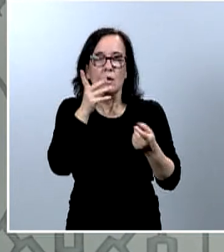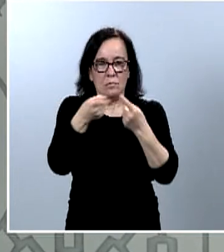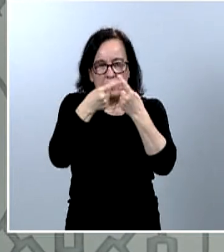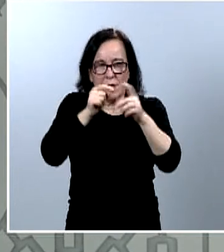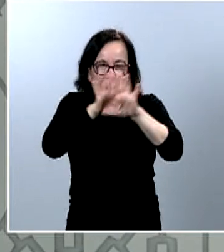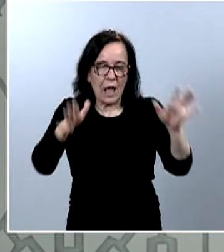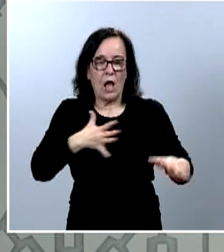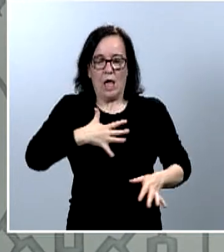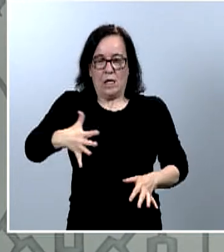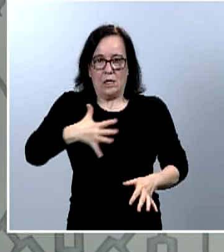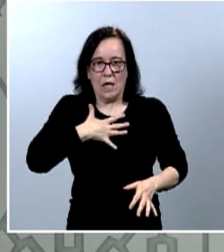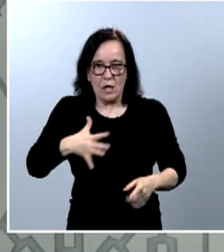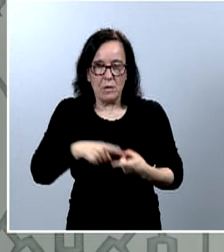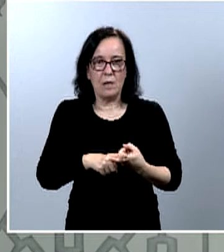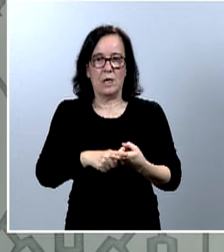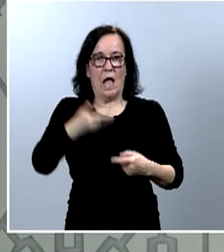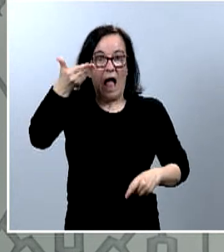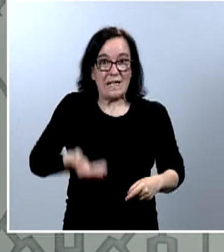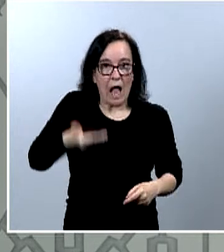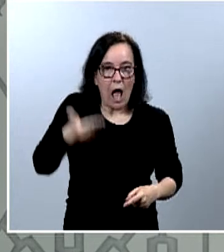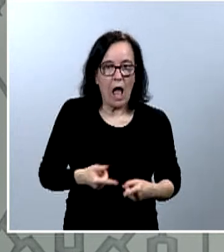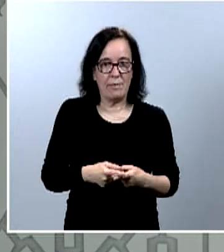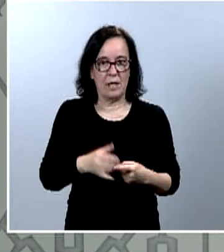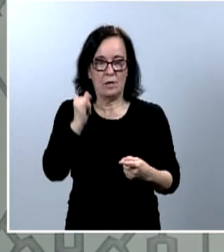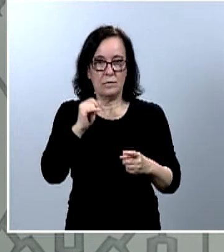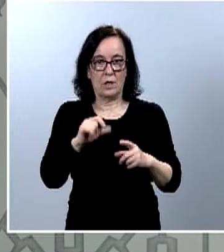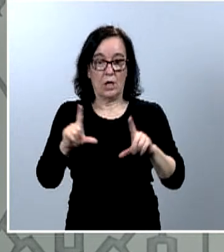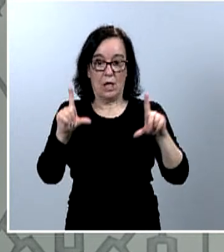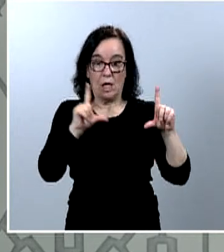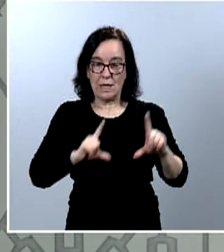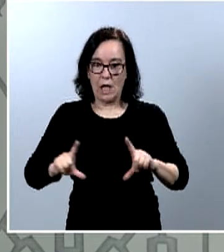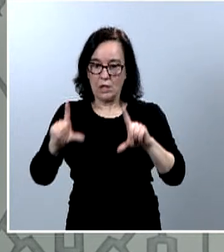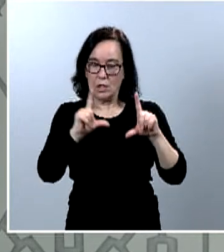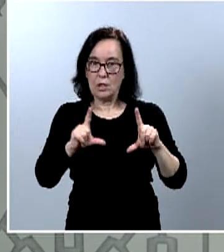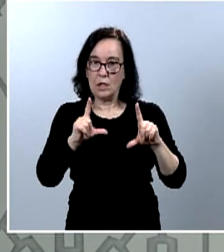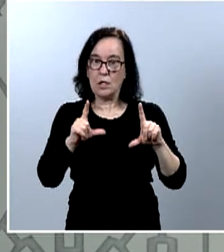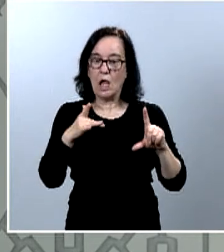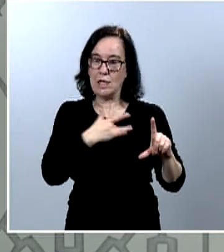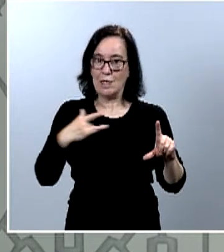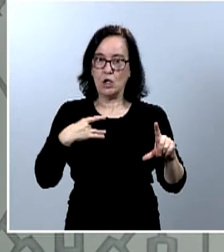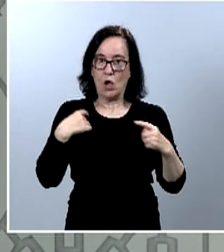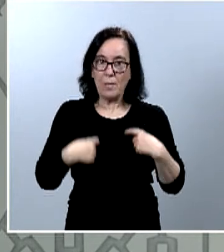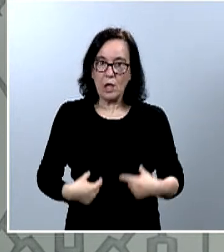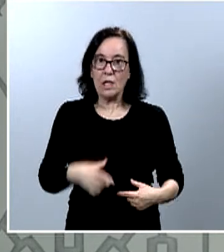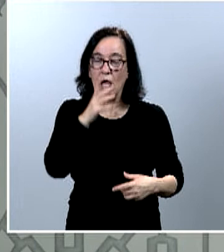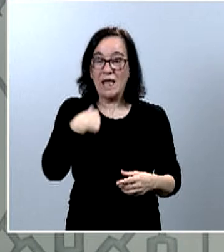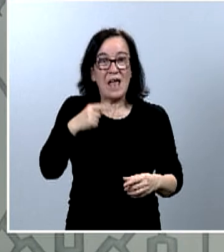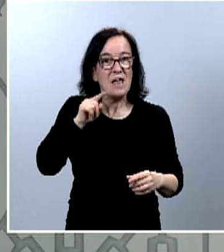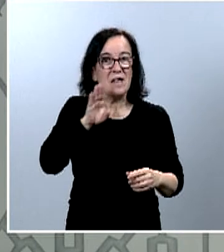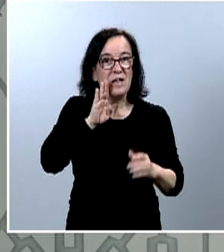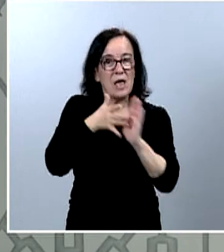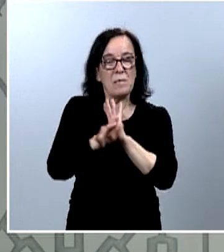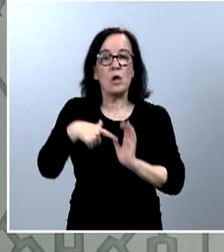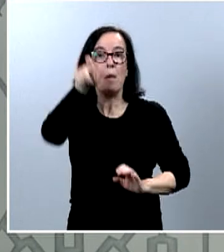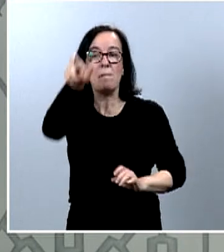respiratorio, agudo, grave y con una radiografía que indicaba una neumonía bilateral, como he explicado antes, que una persona que